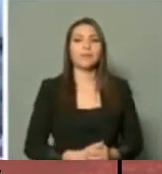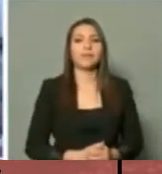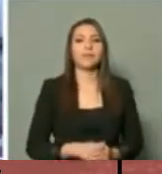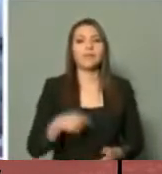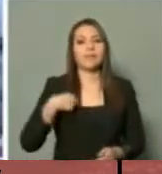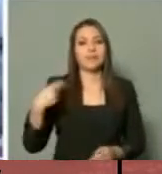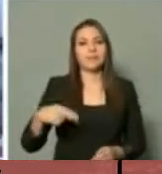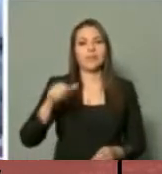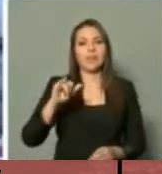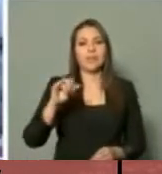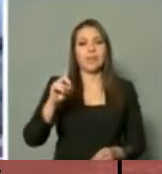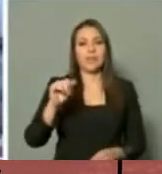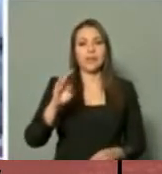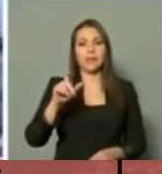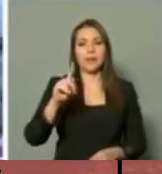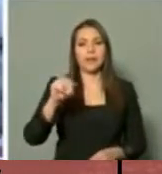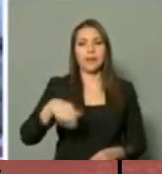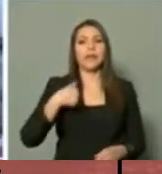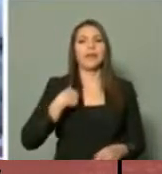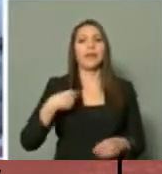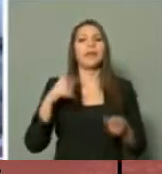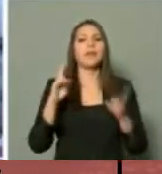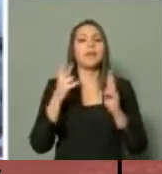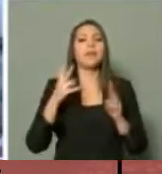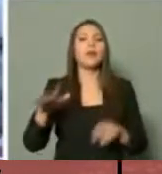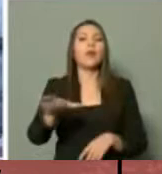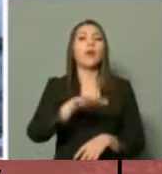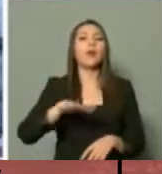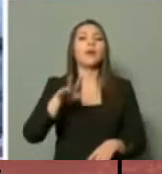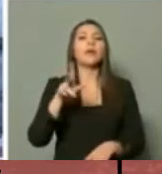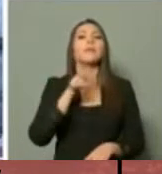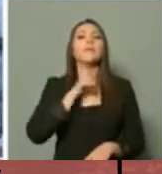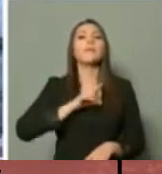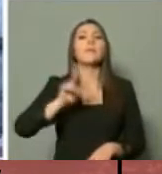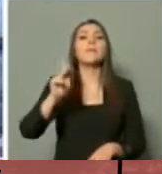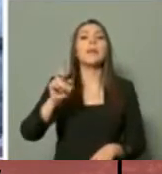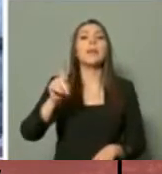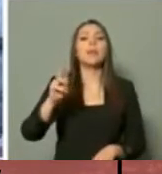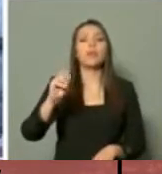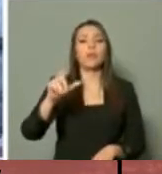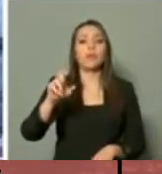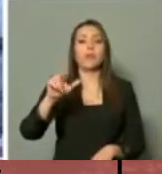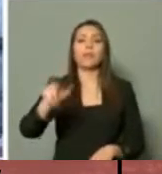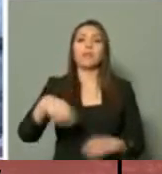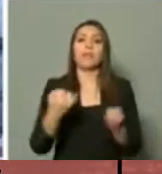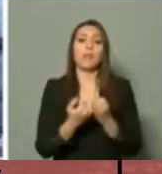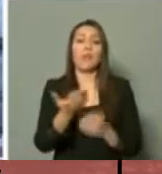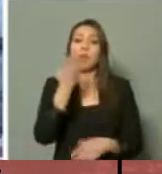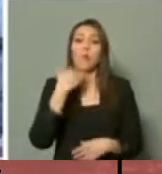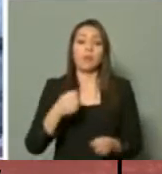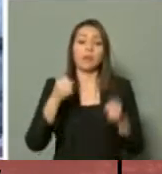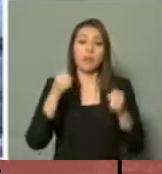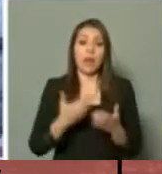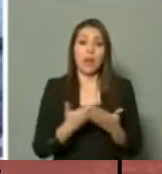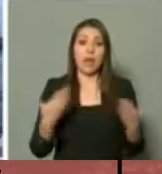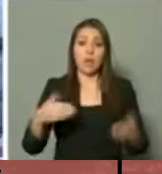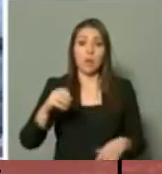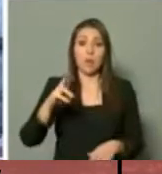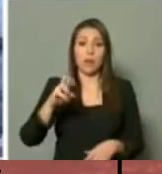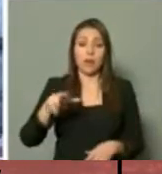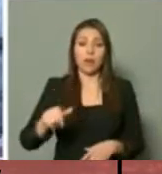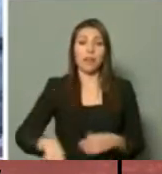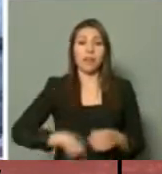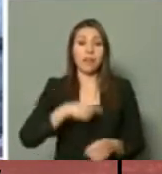Aida Beltrán, soy vecina de la colonia petrolera y así como tú, he sido víctima de la inseguridad en la cual nos tiene hoy Morena. Hoy Azcapotzalco es